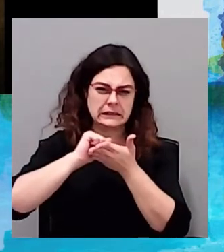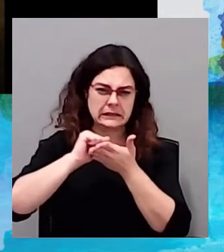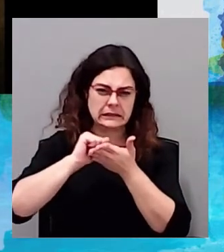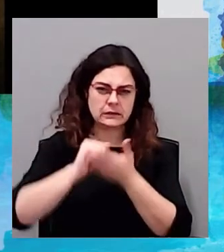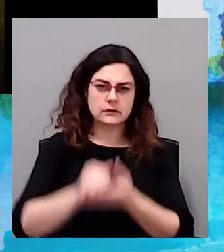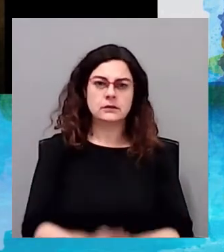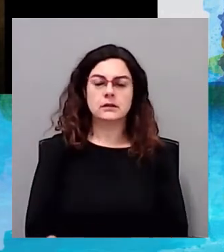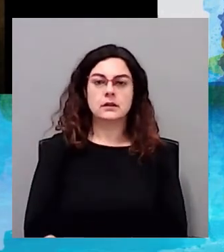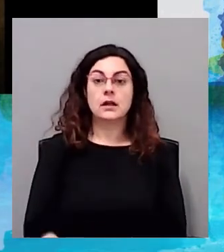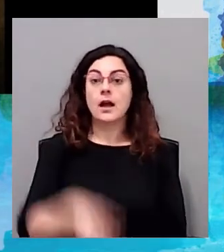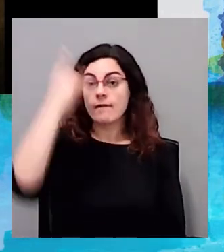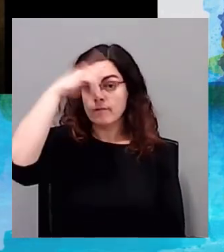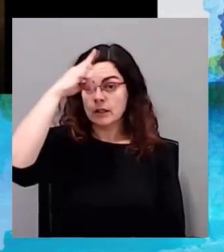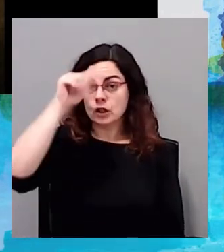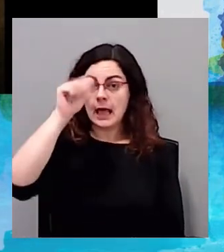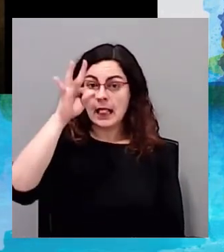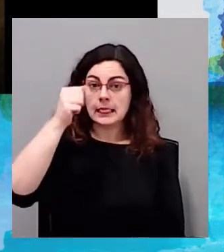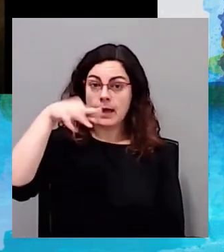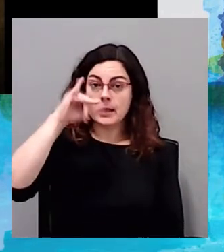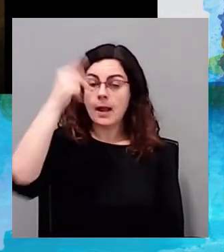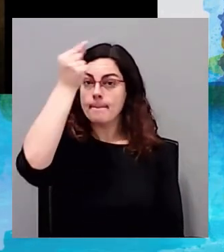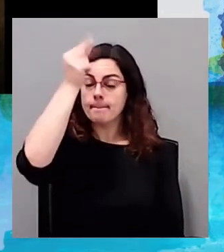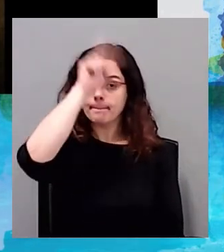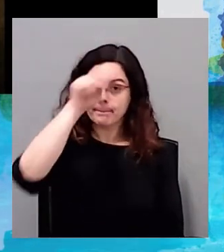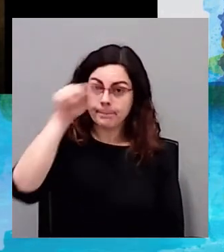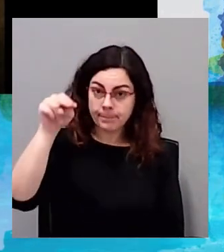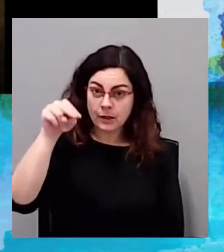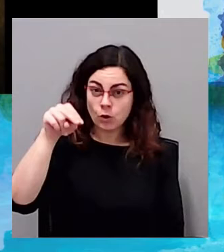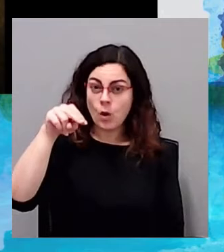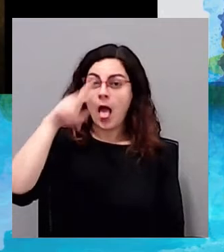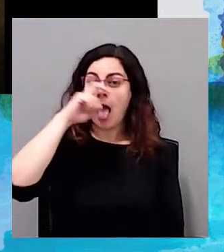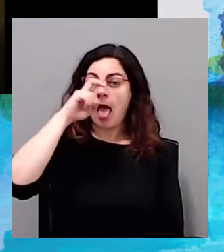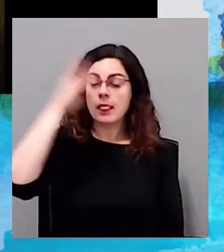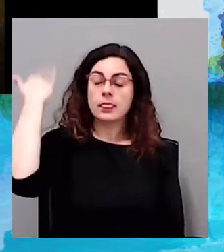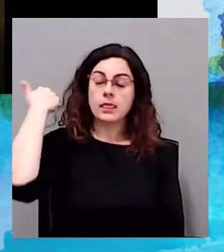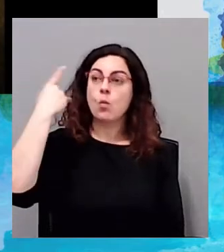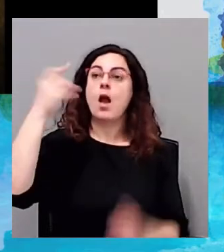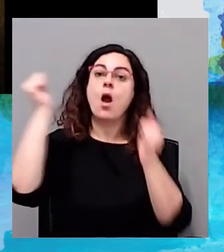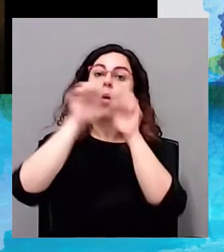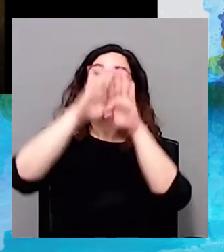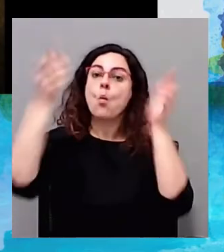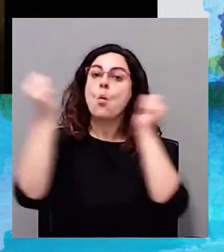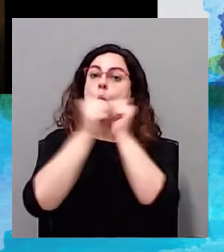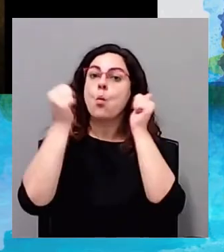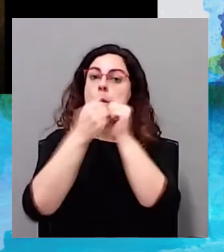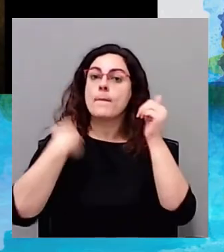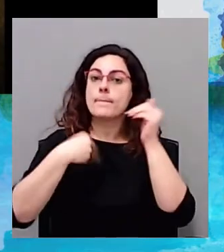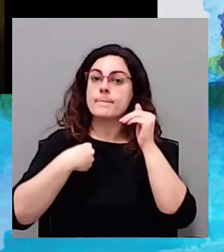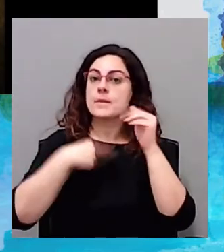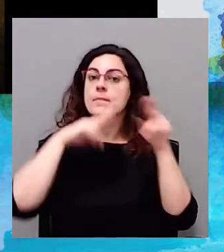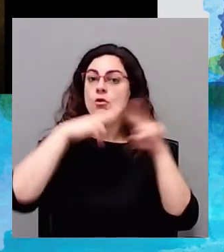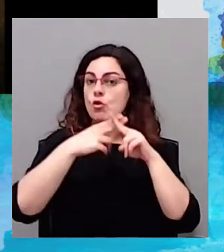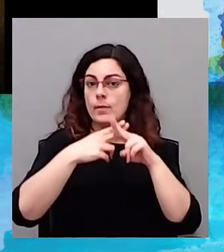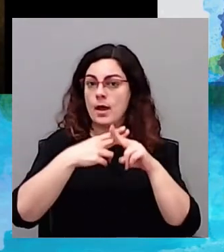El bisonte de Altamira es una pintura rupestre encontrada en la cueva que le da nombre, en Cantabria. Gracias a métodos como el del